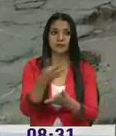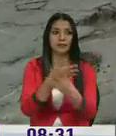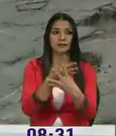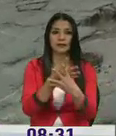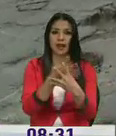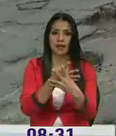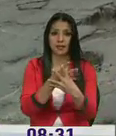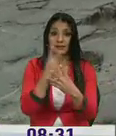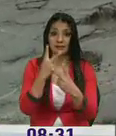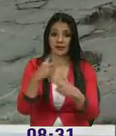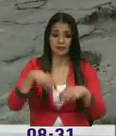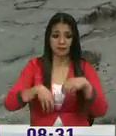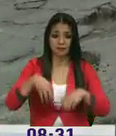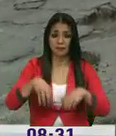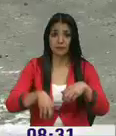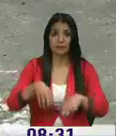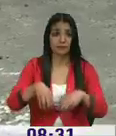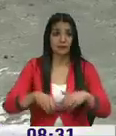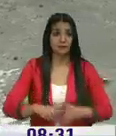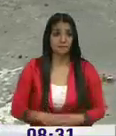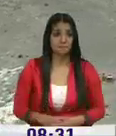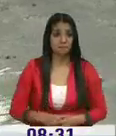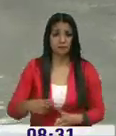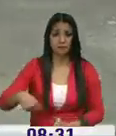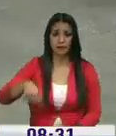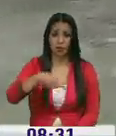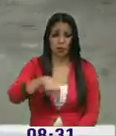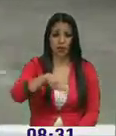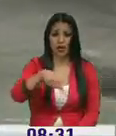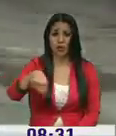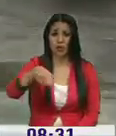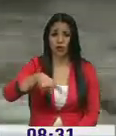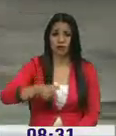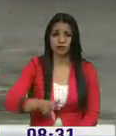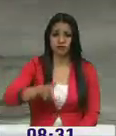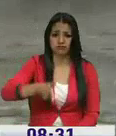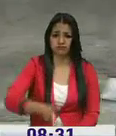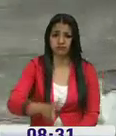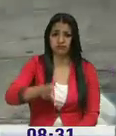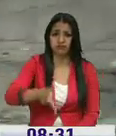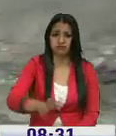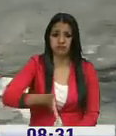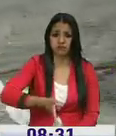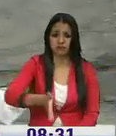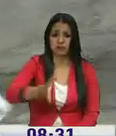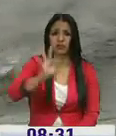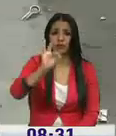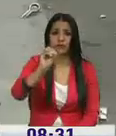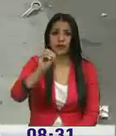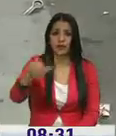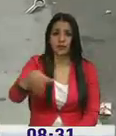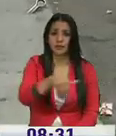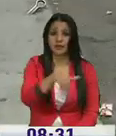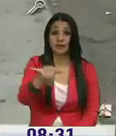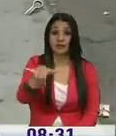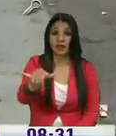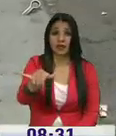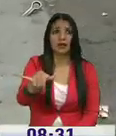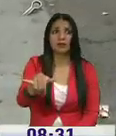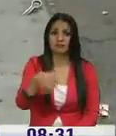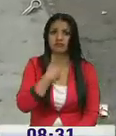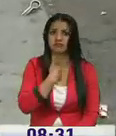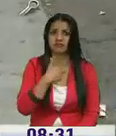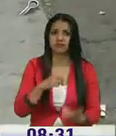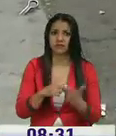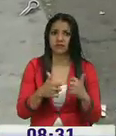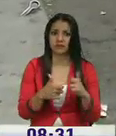se puede observar a primera vista. Los grandes huecos en el pavimento de la intersección de la calle 90Y han ocasionado más de un dolor de